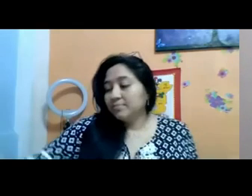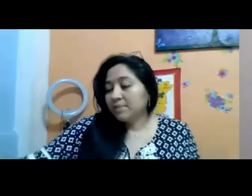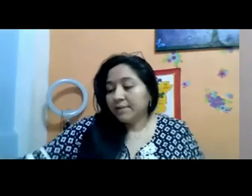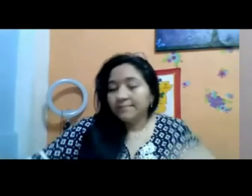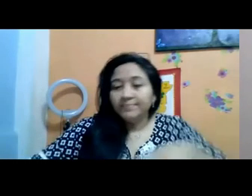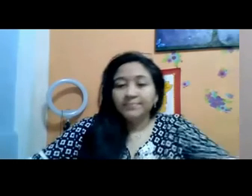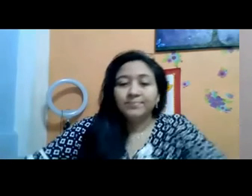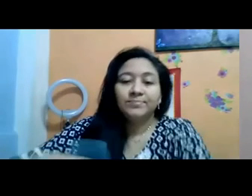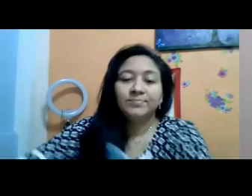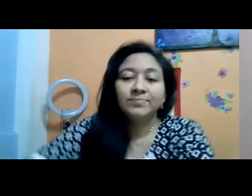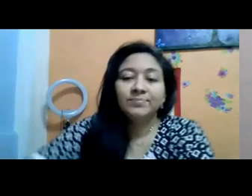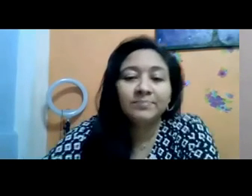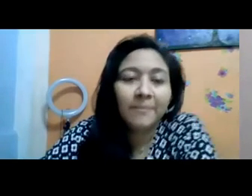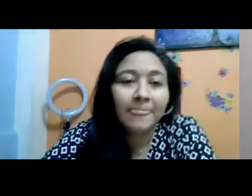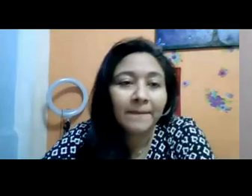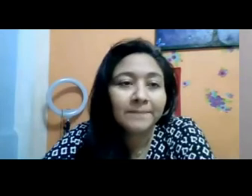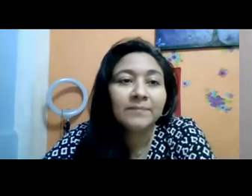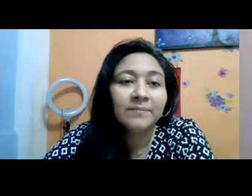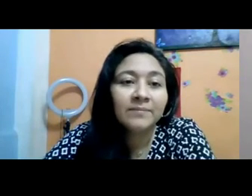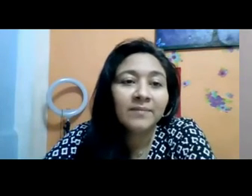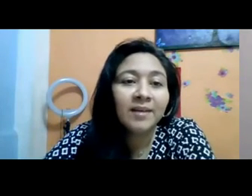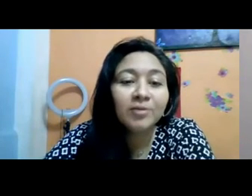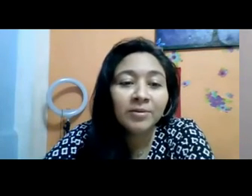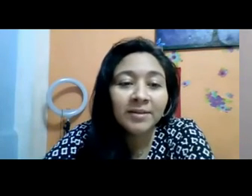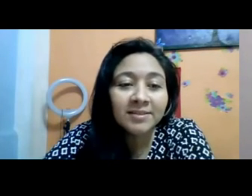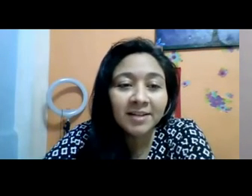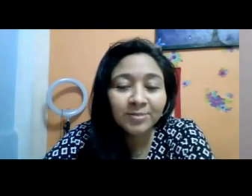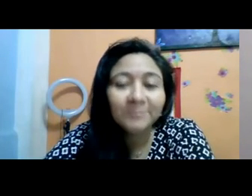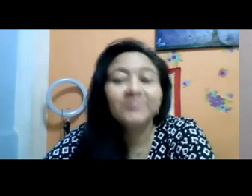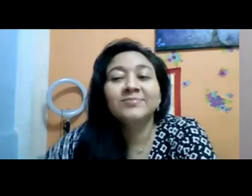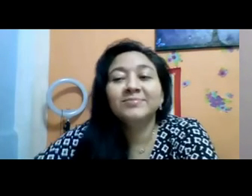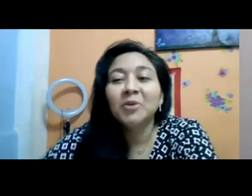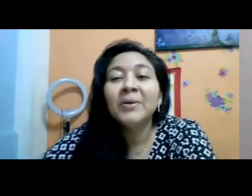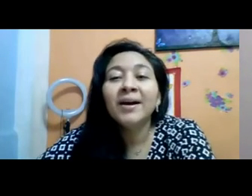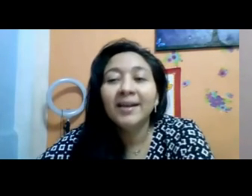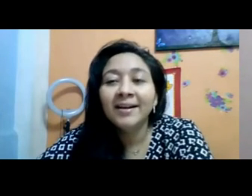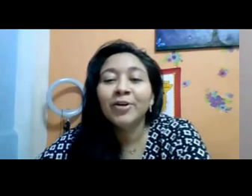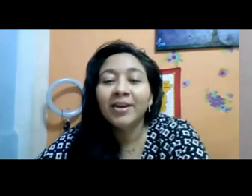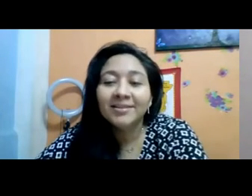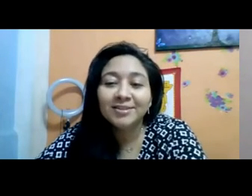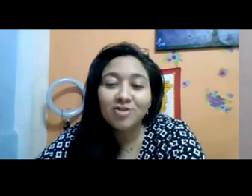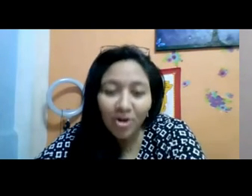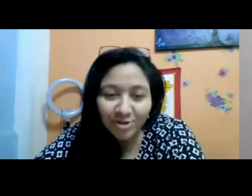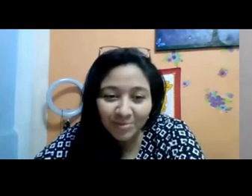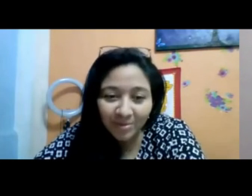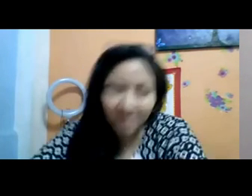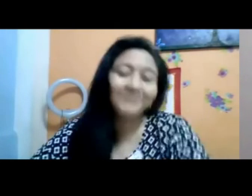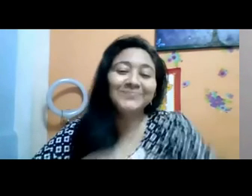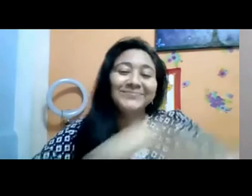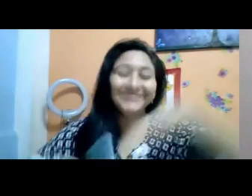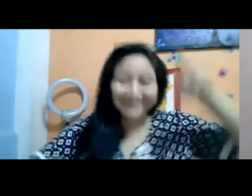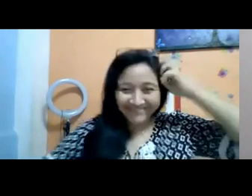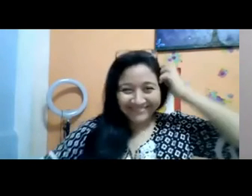Ya está. Angie nos iba a decir algo. Me iba a leer las orejas y decir, no, no se pueden